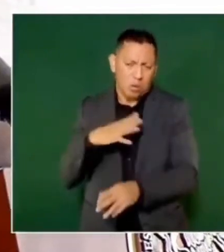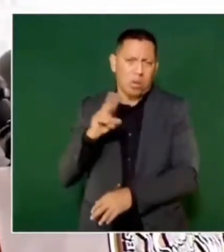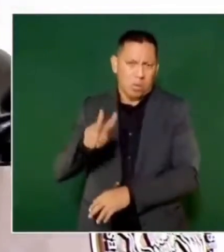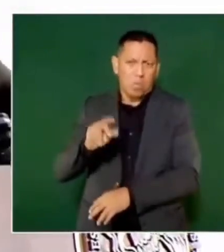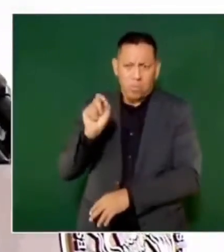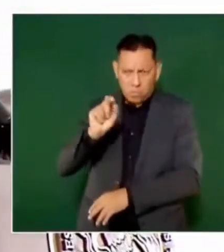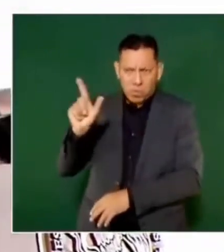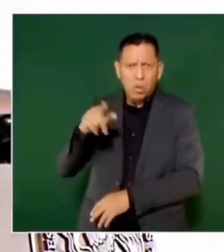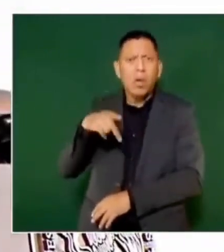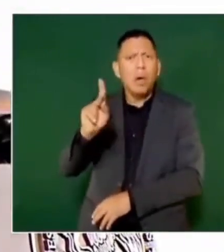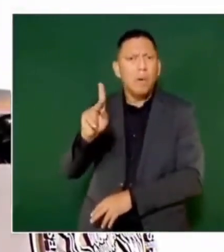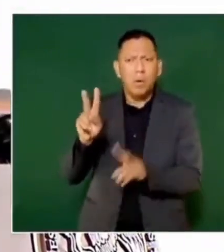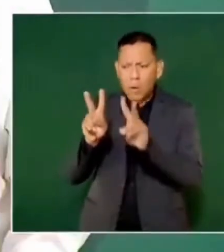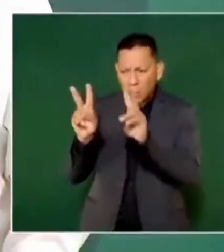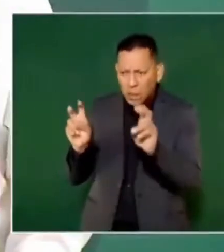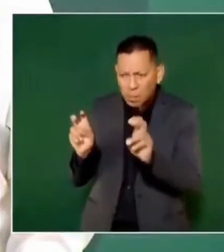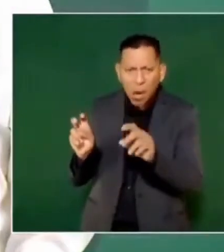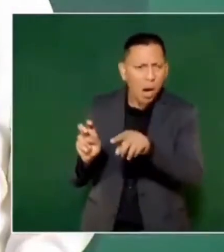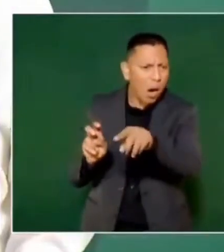pero